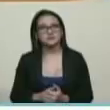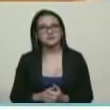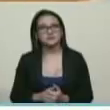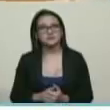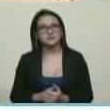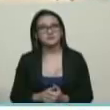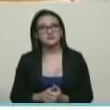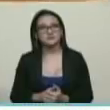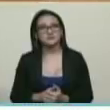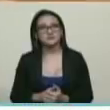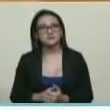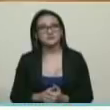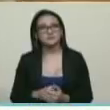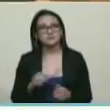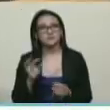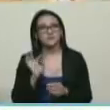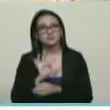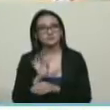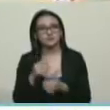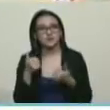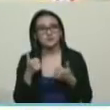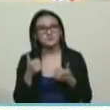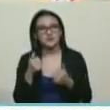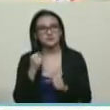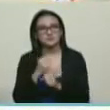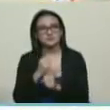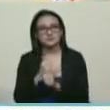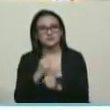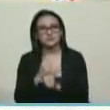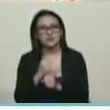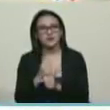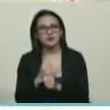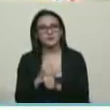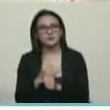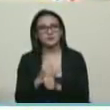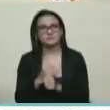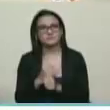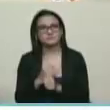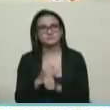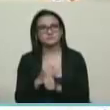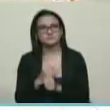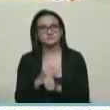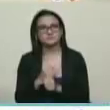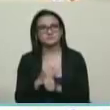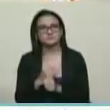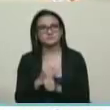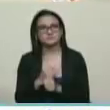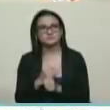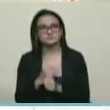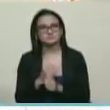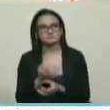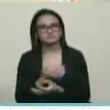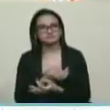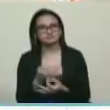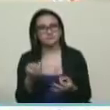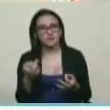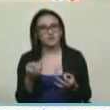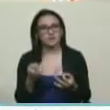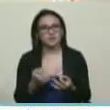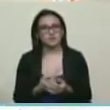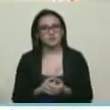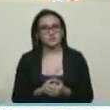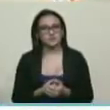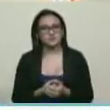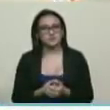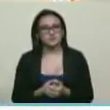que como siempre han funcionado y han trabajado muy bien. Y un acto cotidiano